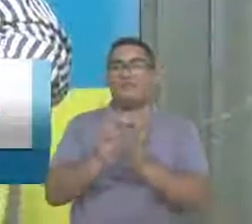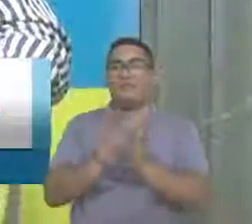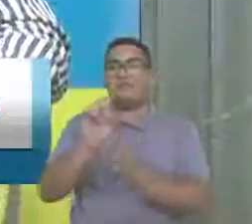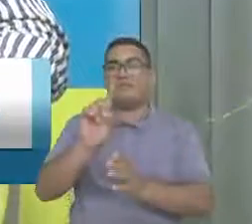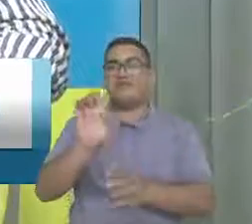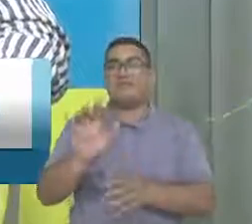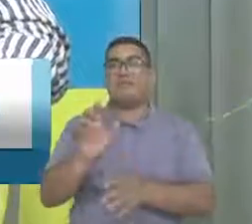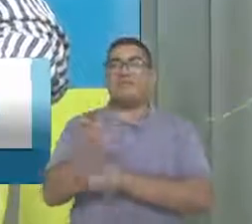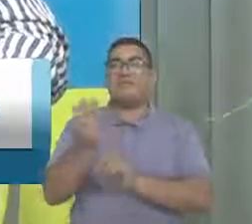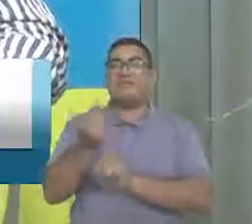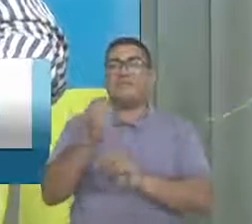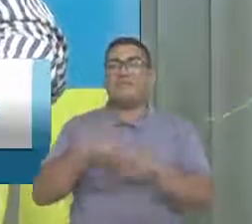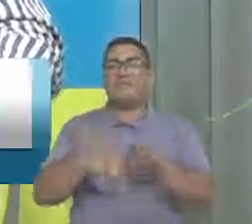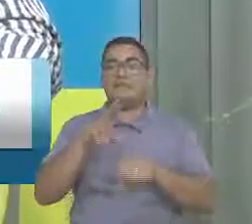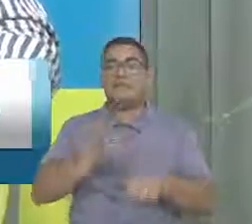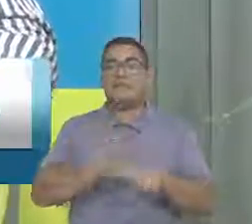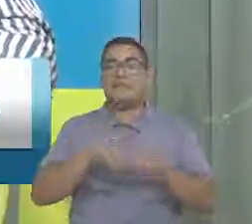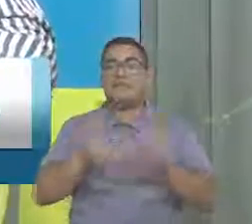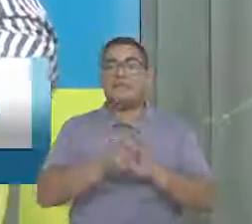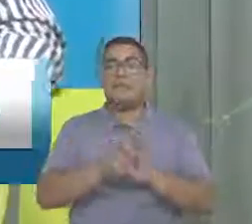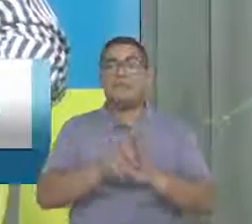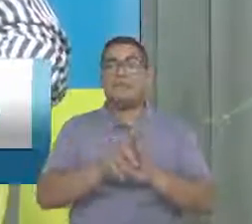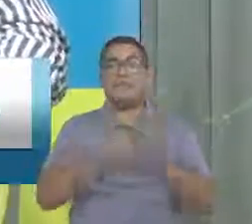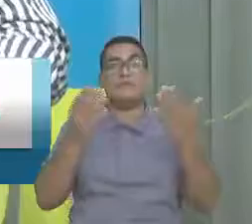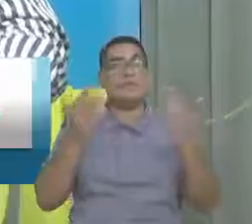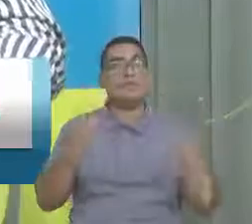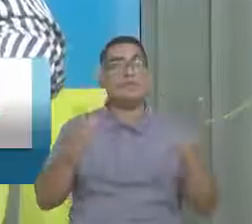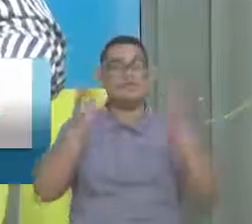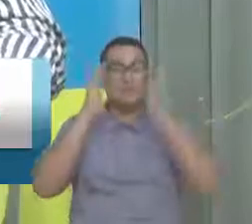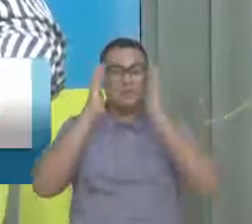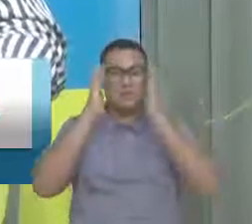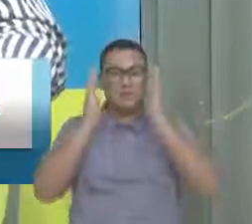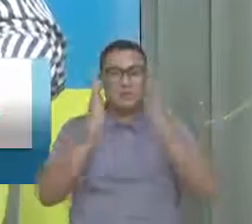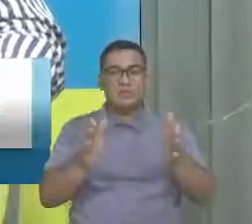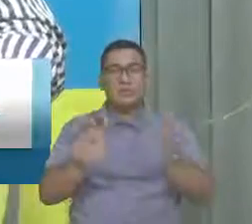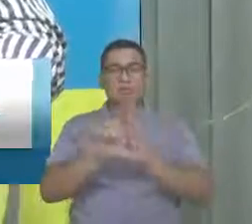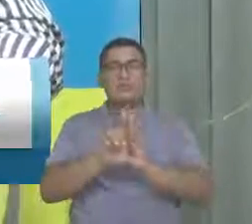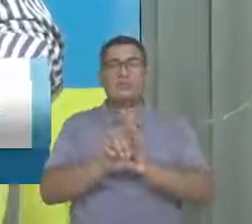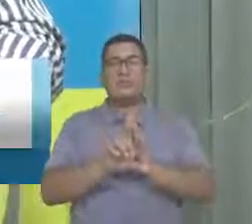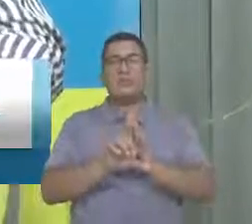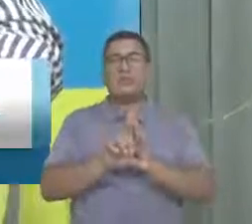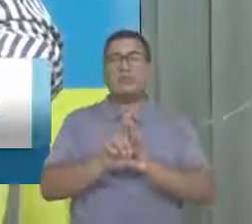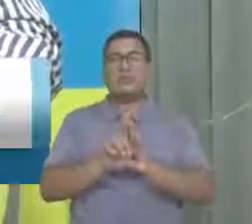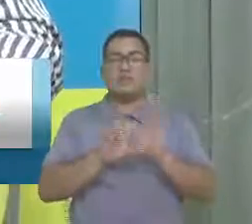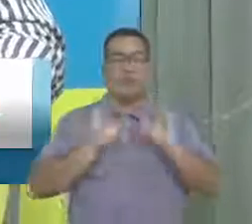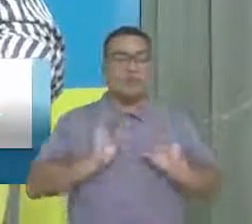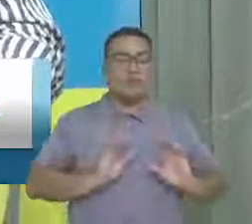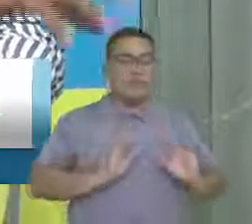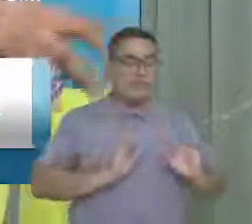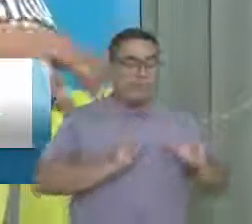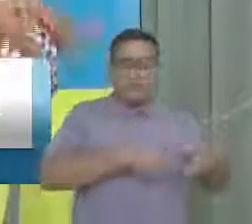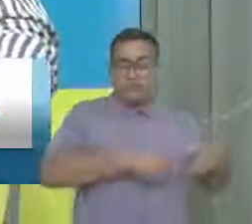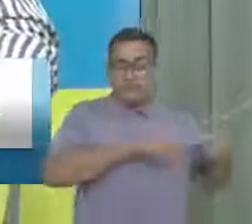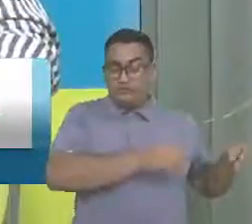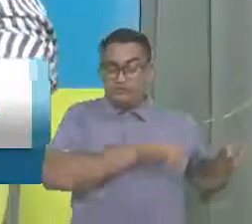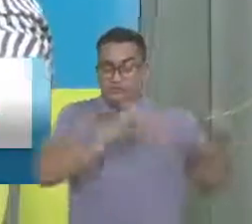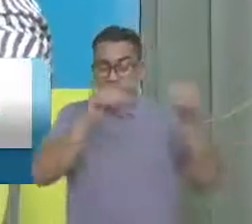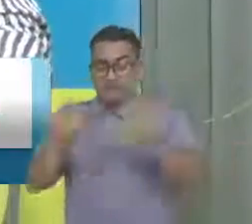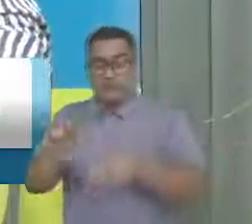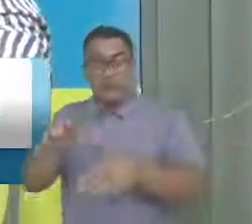Nacional aprobó una ley. Sí. Y que fue muy consultada, una ley de trasplante de órganos. Precisamente esa